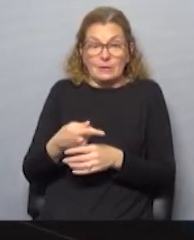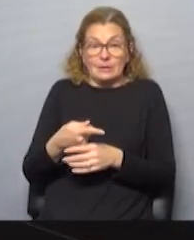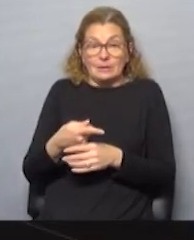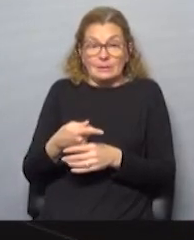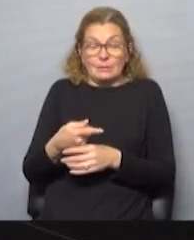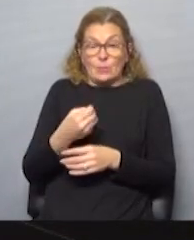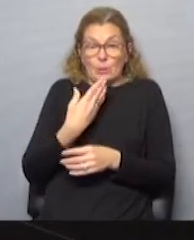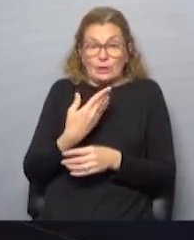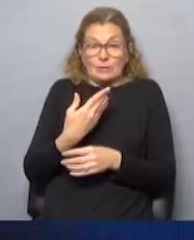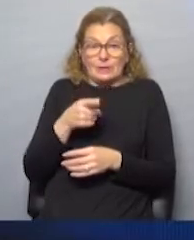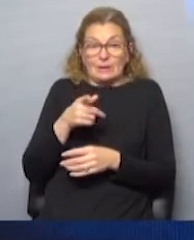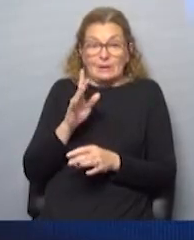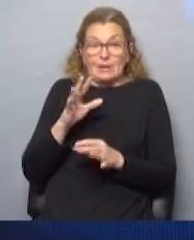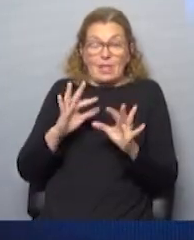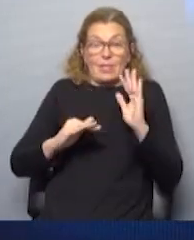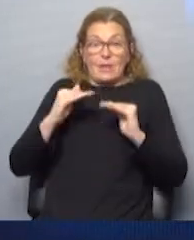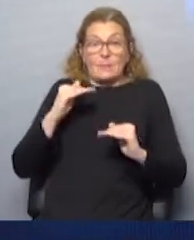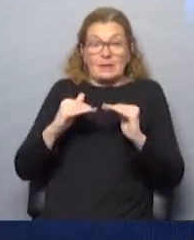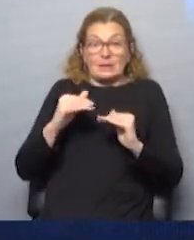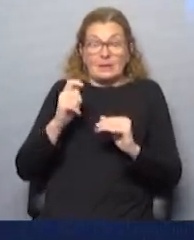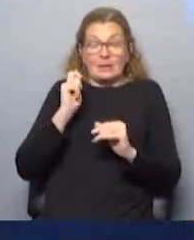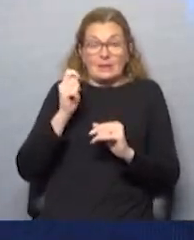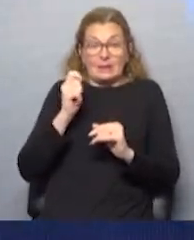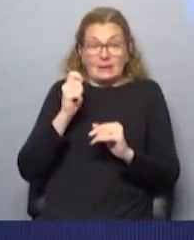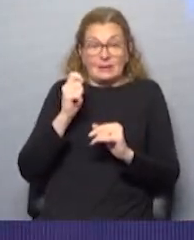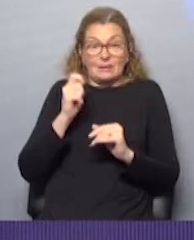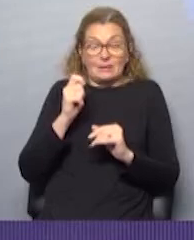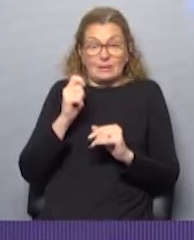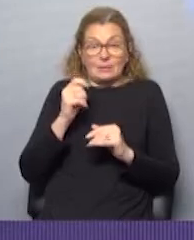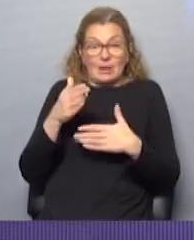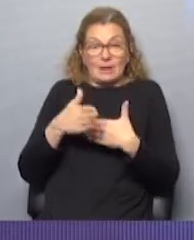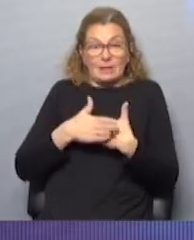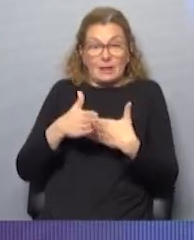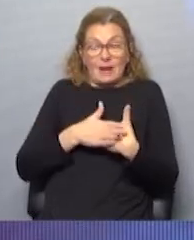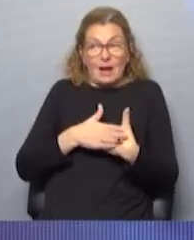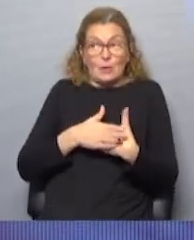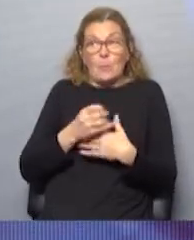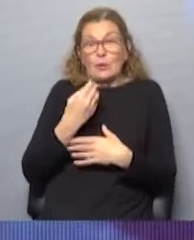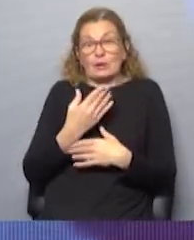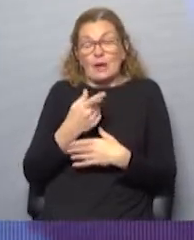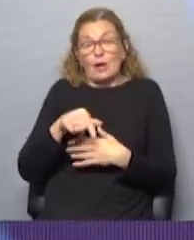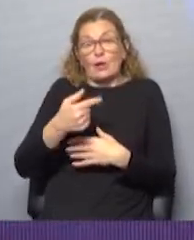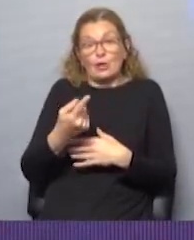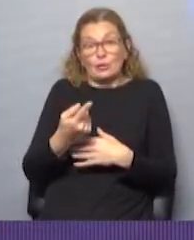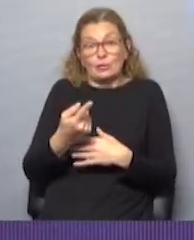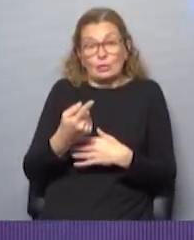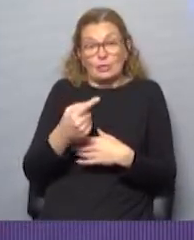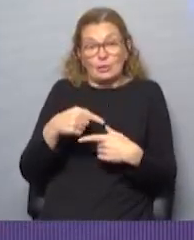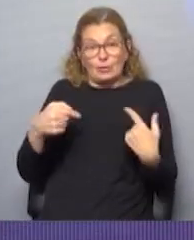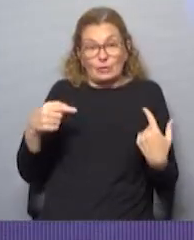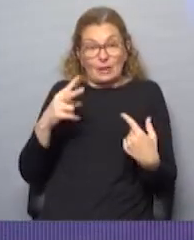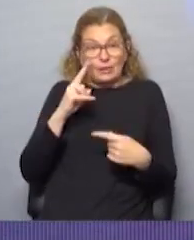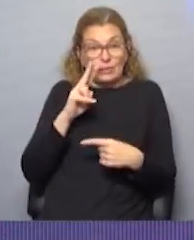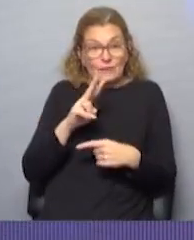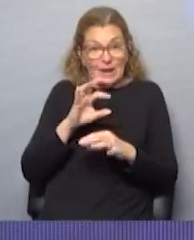bueno allí dependerá de quién es el que quienes más cercano porque hay otras cosas que no se ven